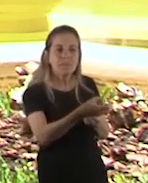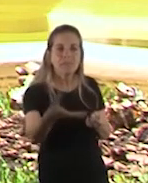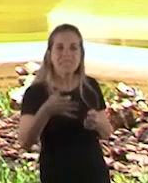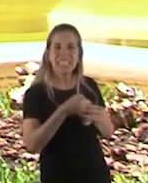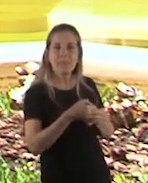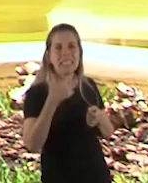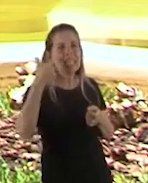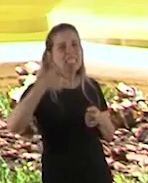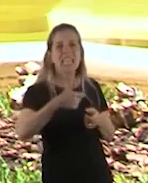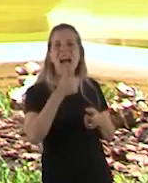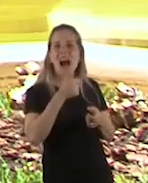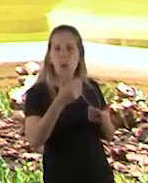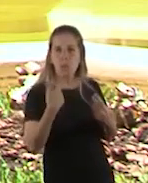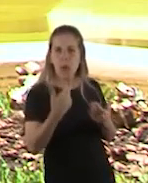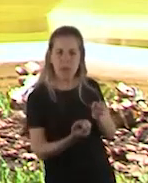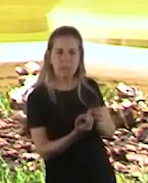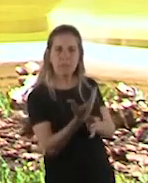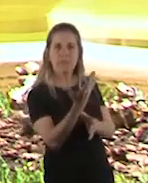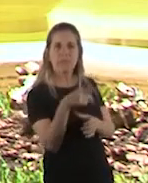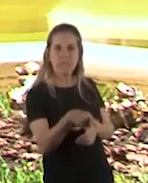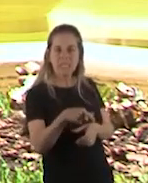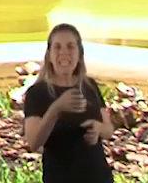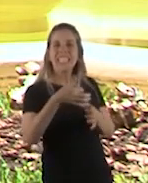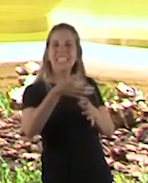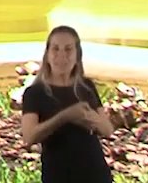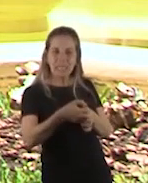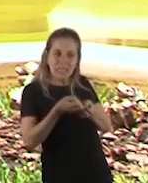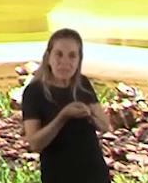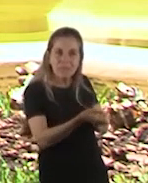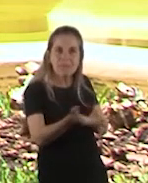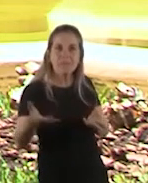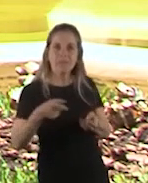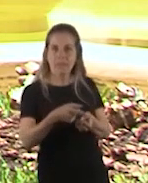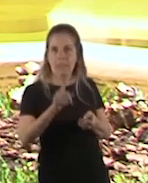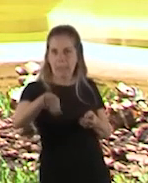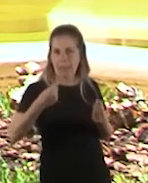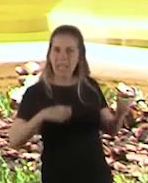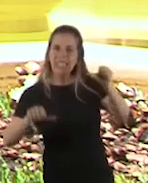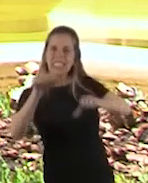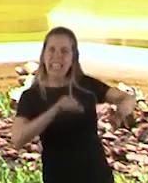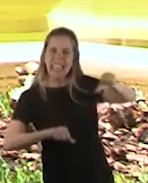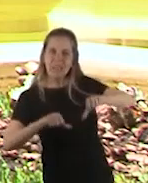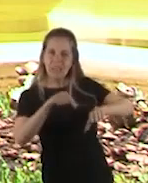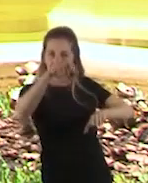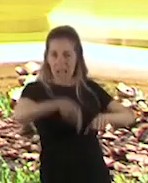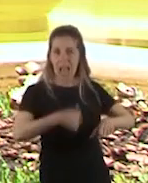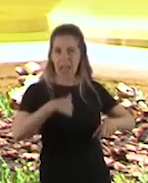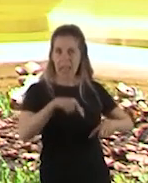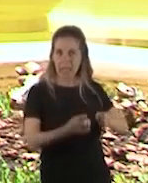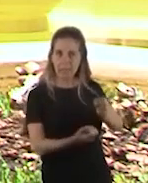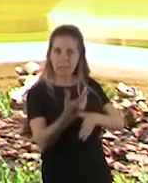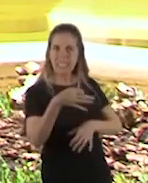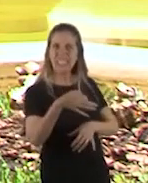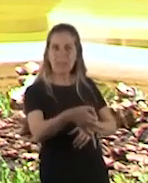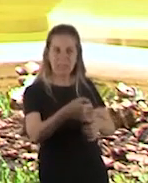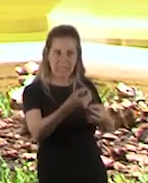estrés hídrico. Hoy esa semilla transgénica, desarrollada científica y tecnológicamente en Argentina, ha